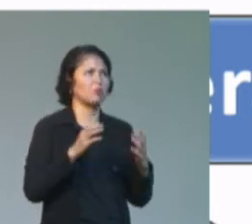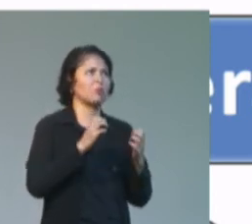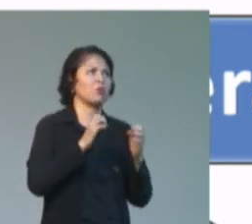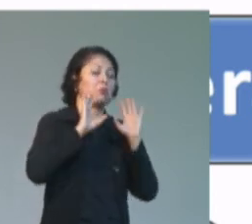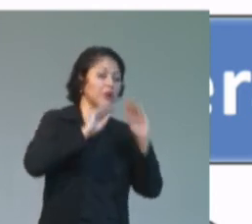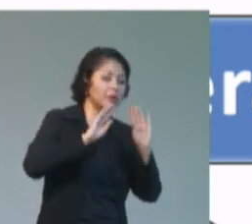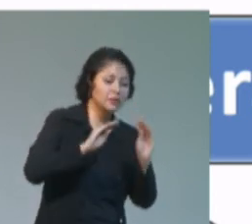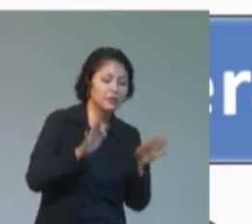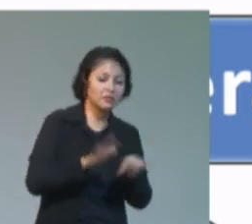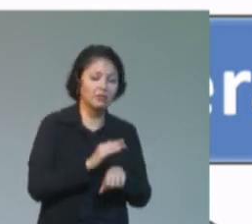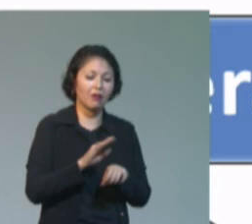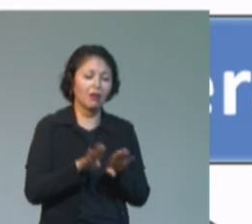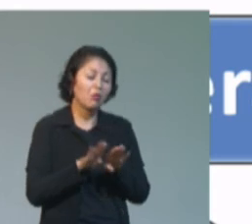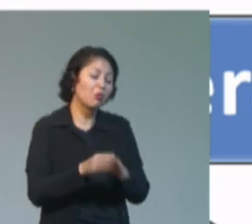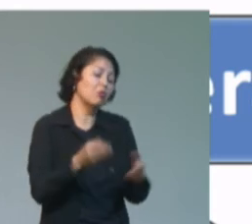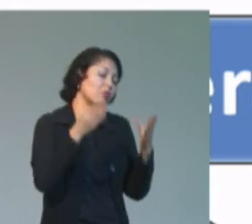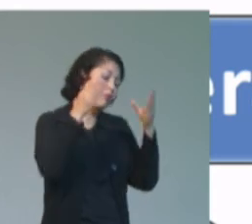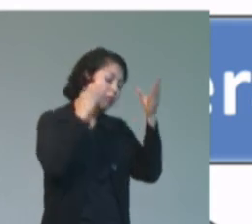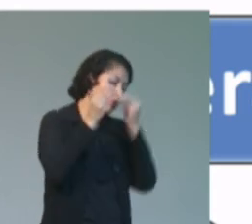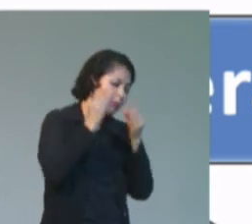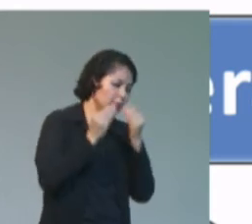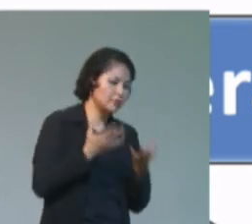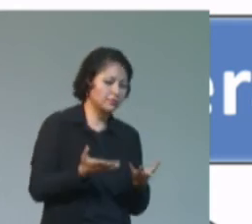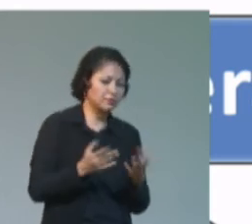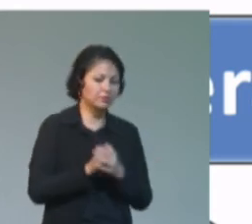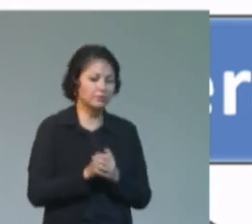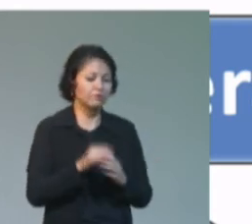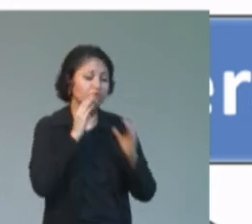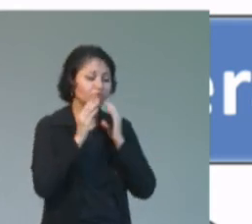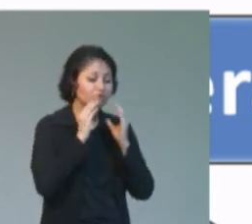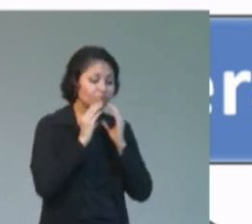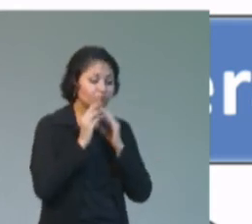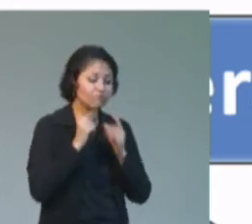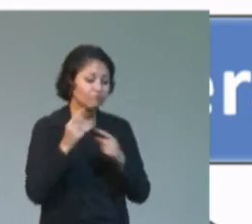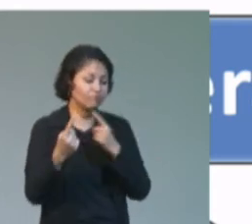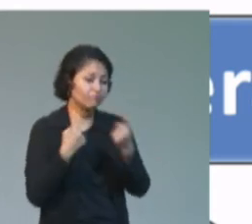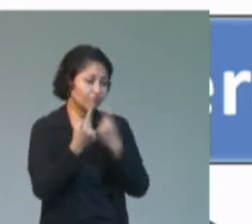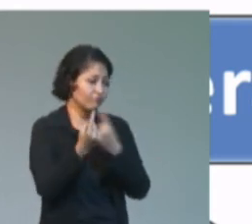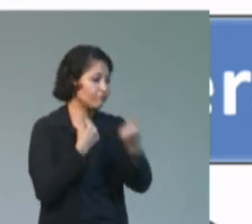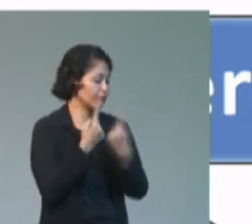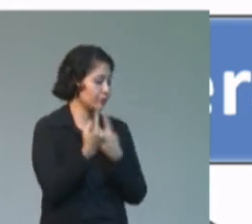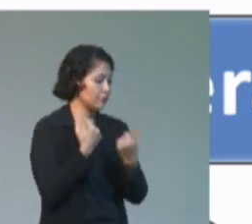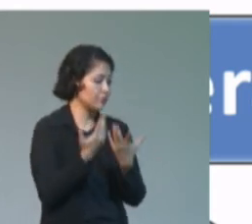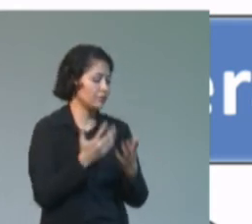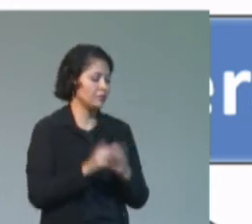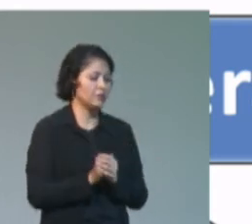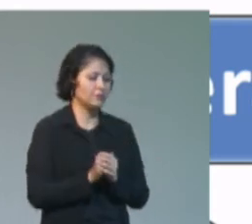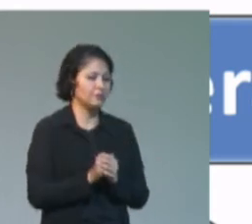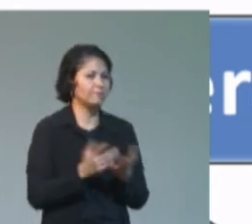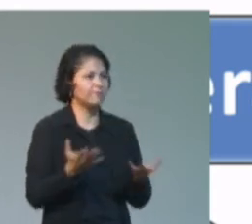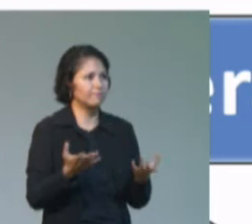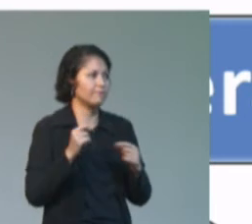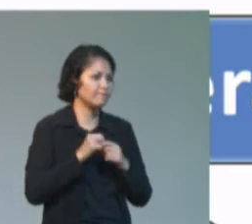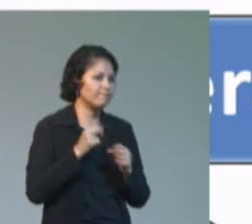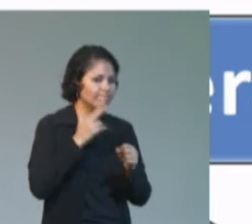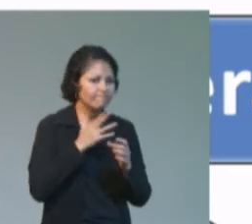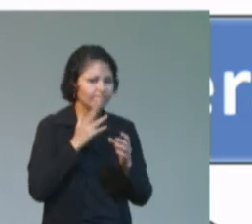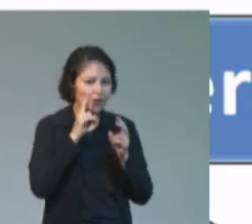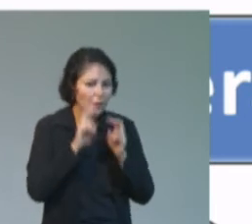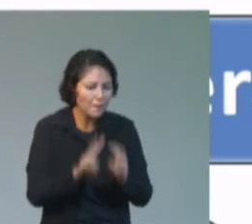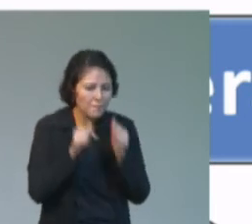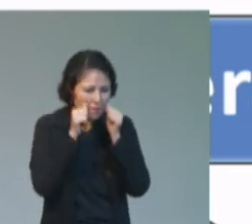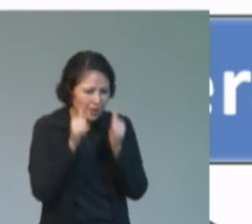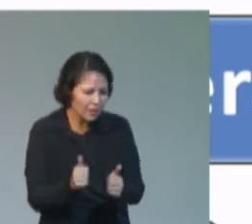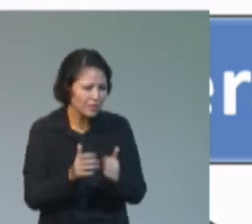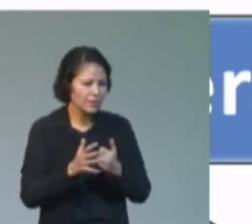tecnología que permitía una comunicación sincrónica y asincrónica y por último yo creo que estamos en un enfoque más sistémico